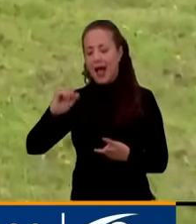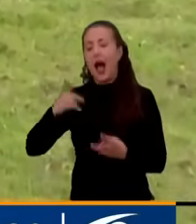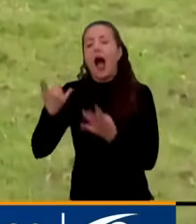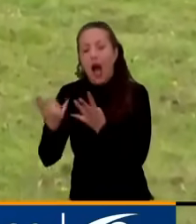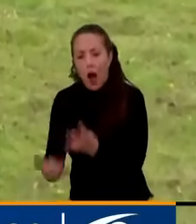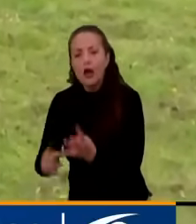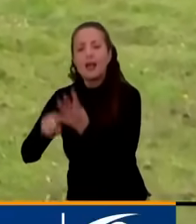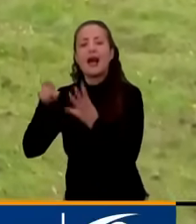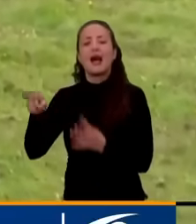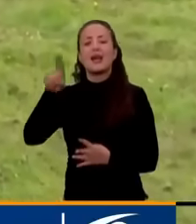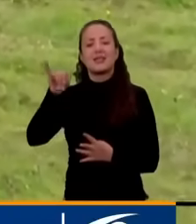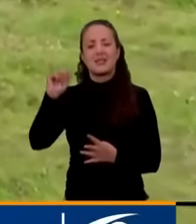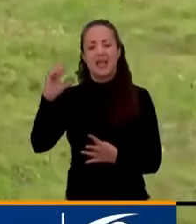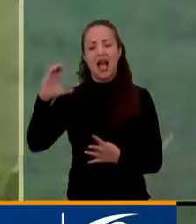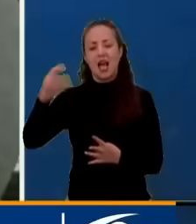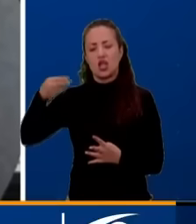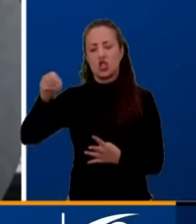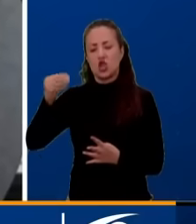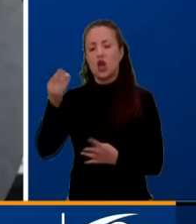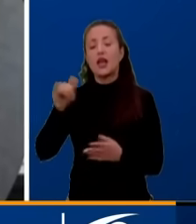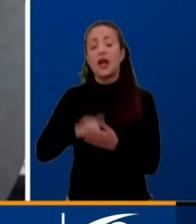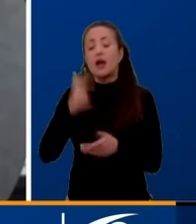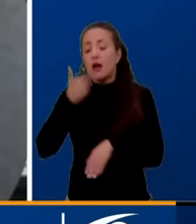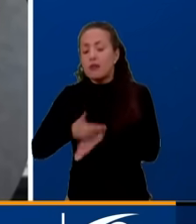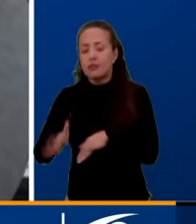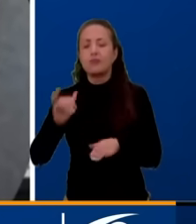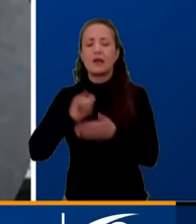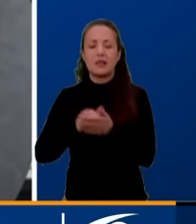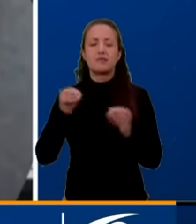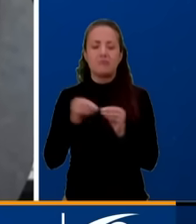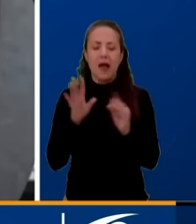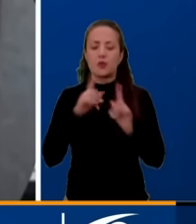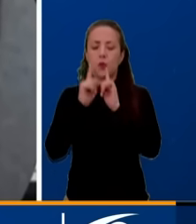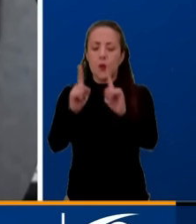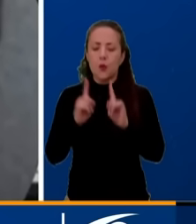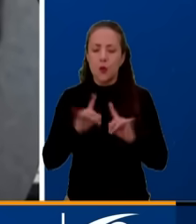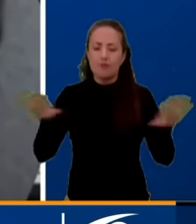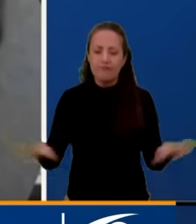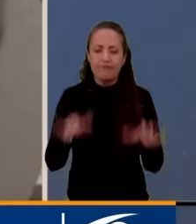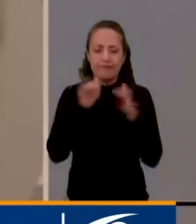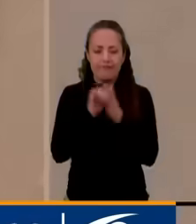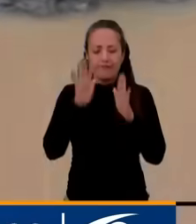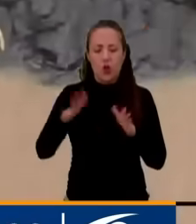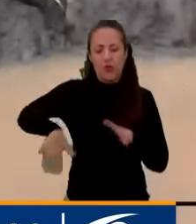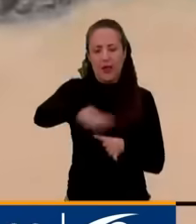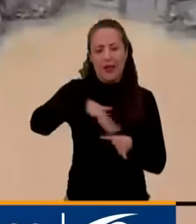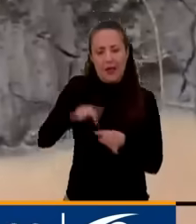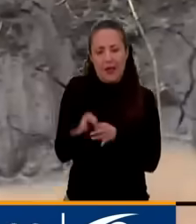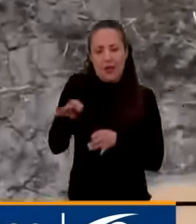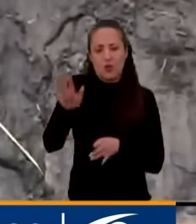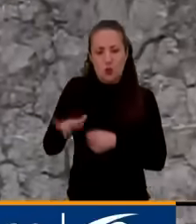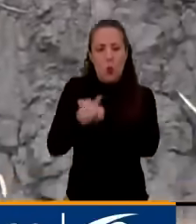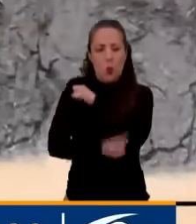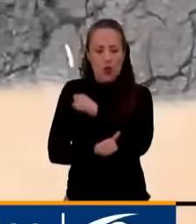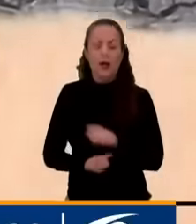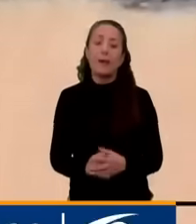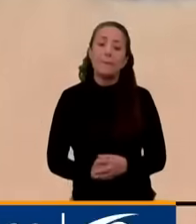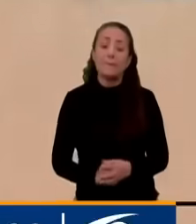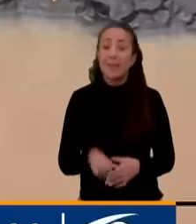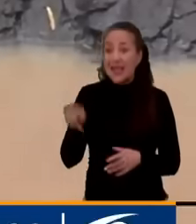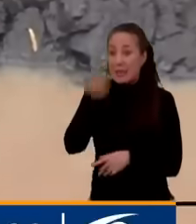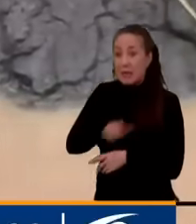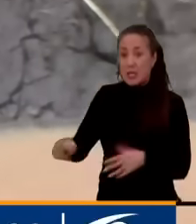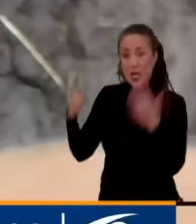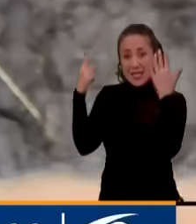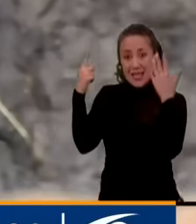honras fúnebres se realizarán en las próximas horas en el municipio de Cia choque en boyacá miren esas seis personas que han